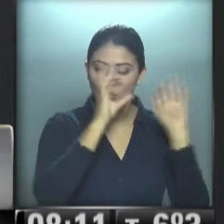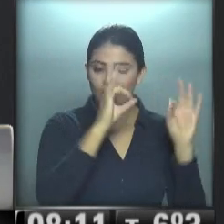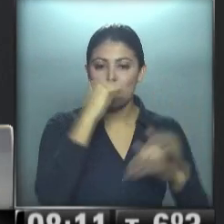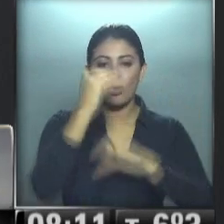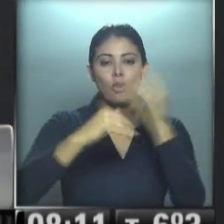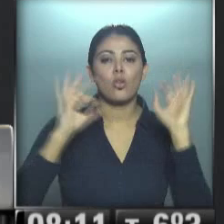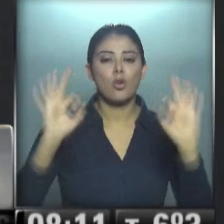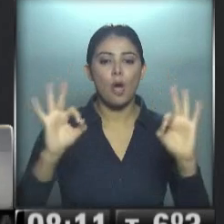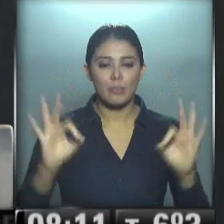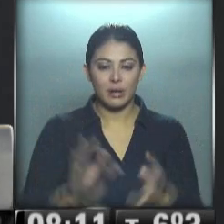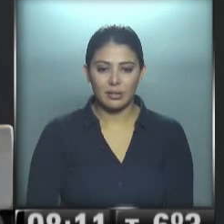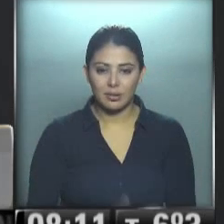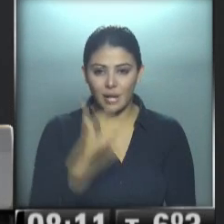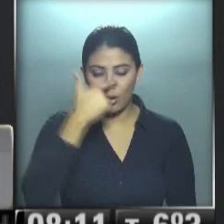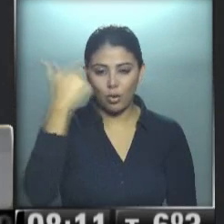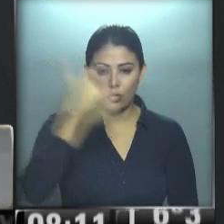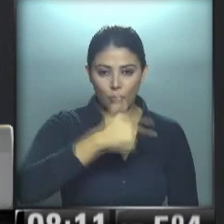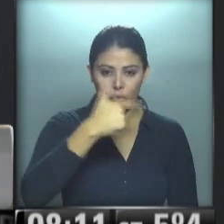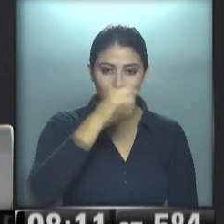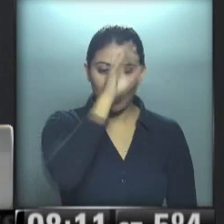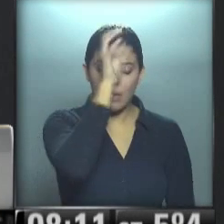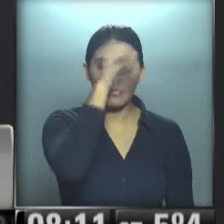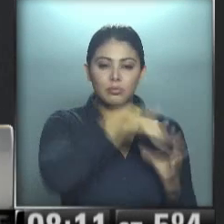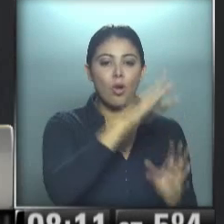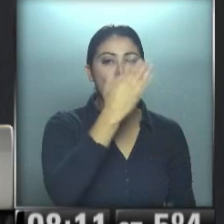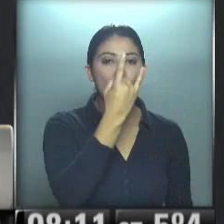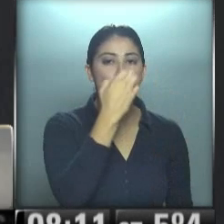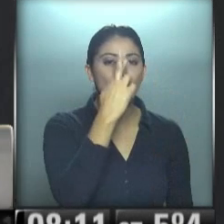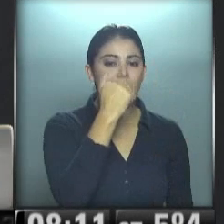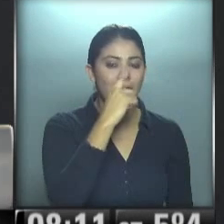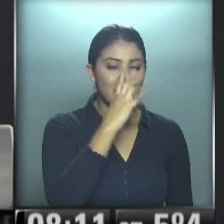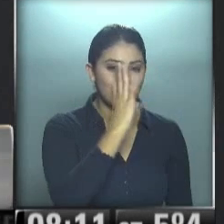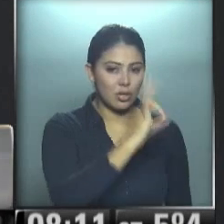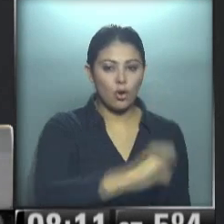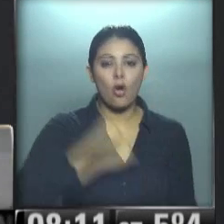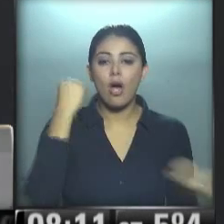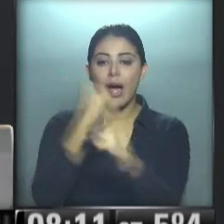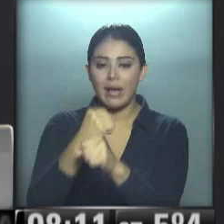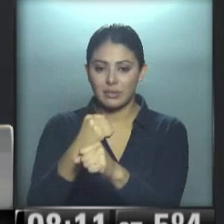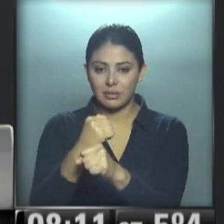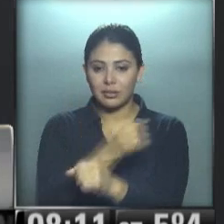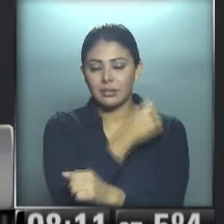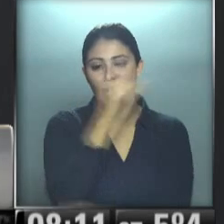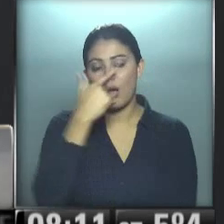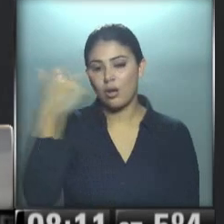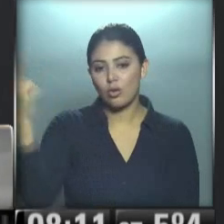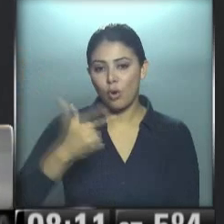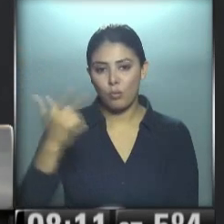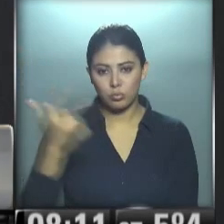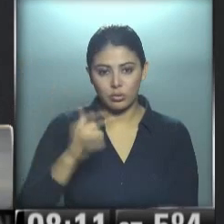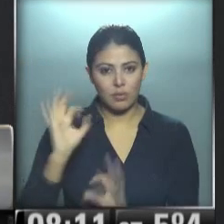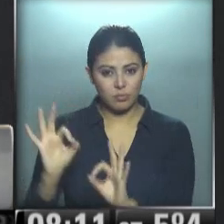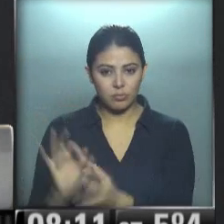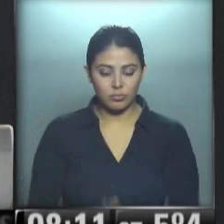producción de combustible desde la minería del uranio hasta el proceso 1000 hasta el procesamiento del combustible gastado